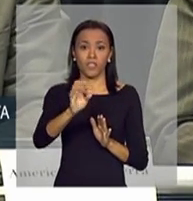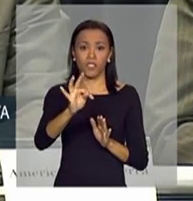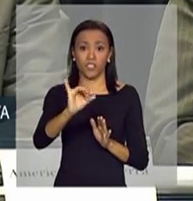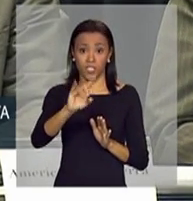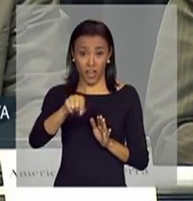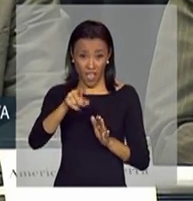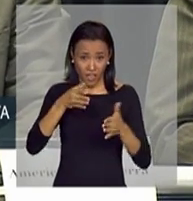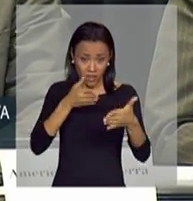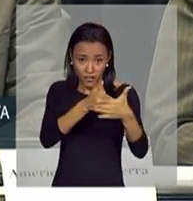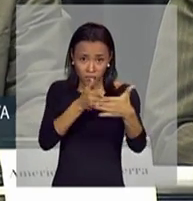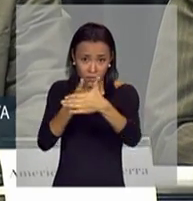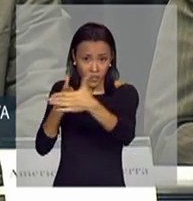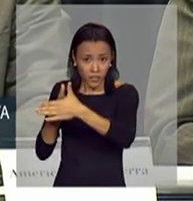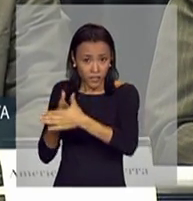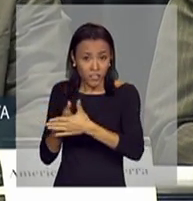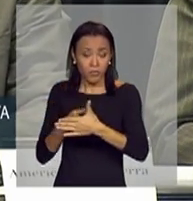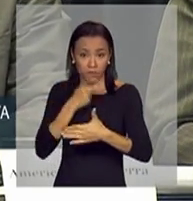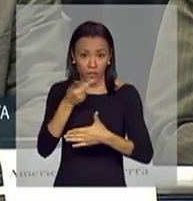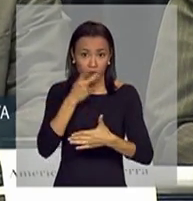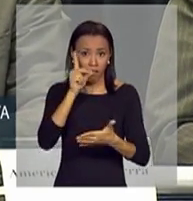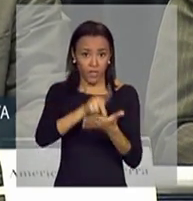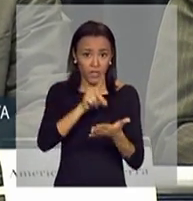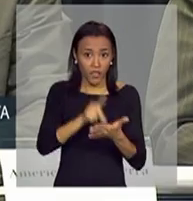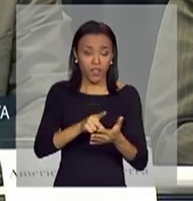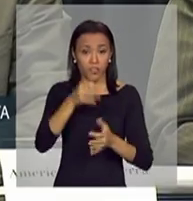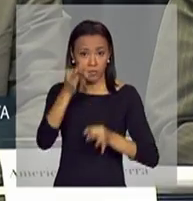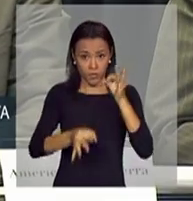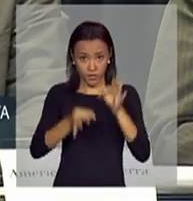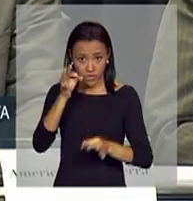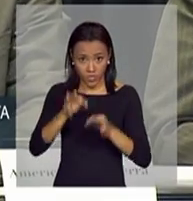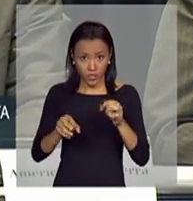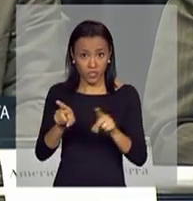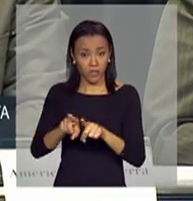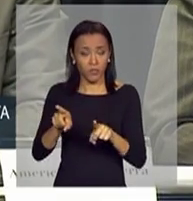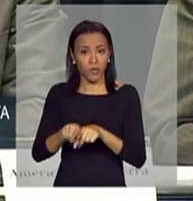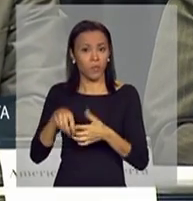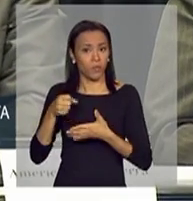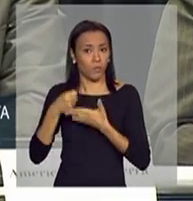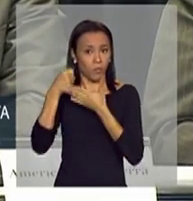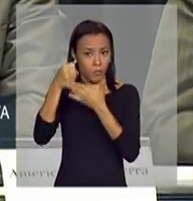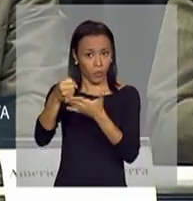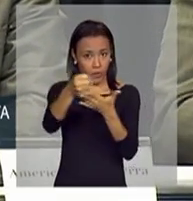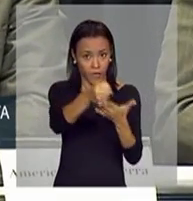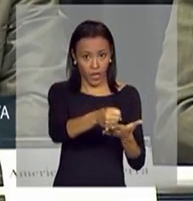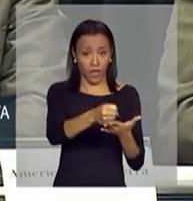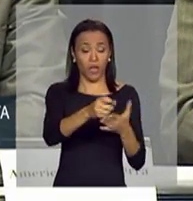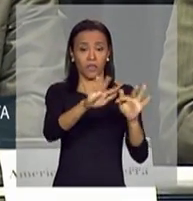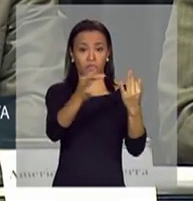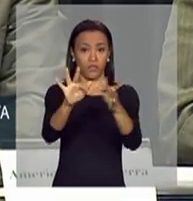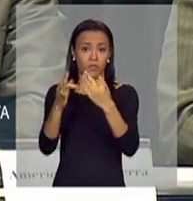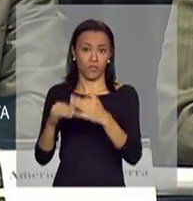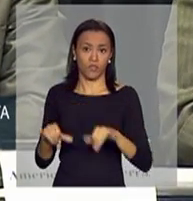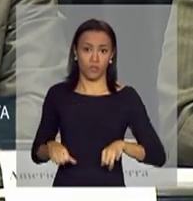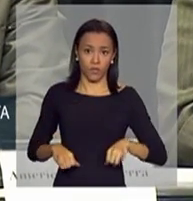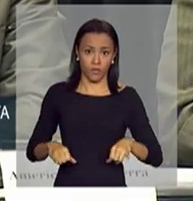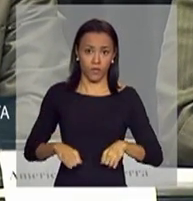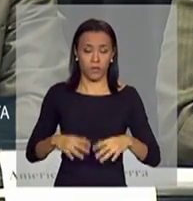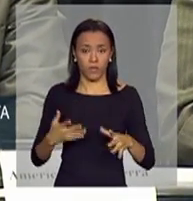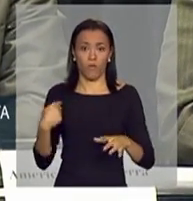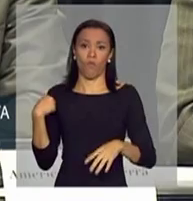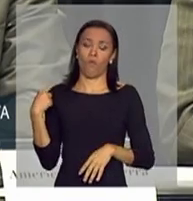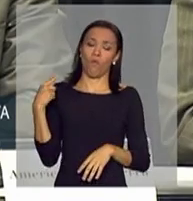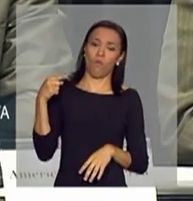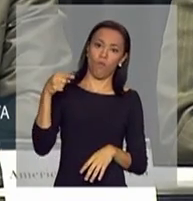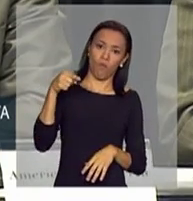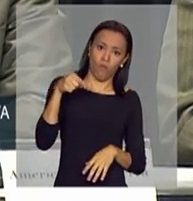la verdad, la justicia y la reparación. Entonces, nos complace realmente estar aquí presente. Vamos a seguir